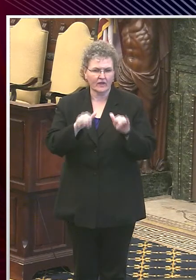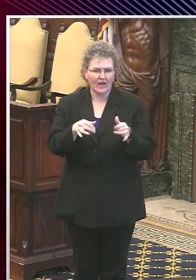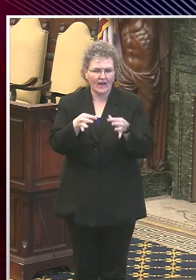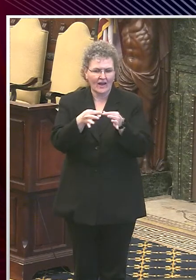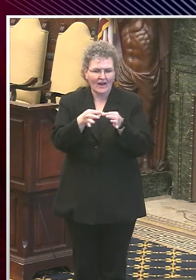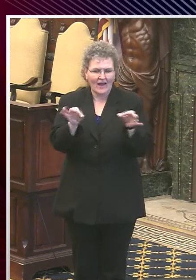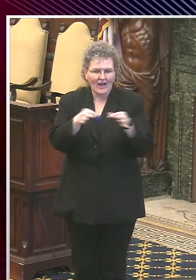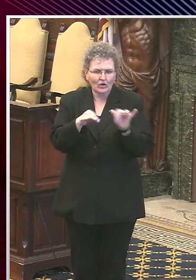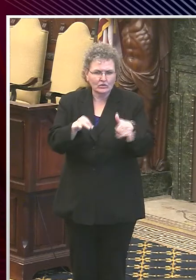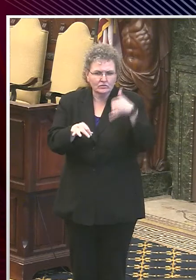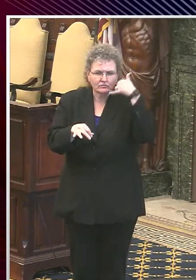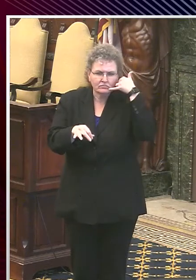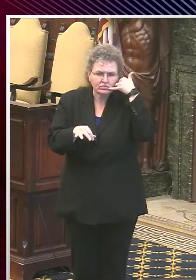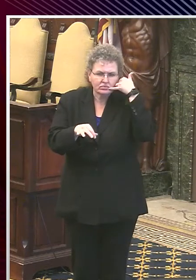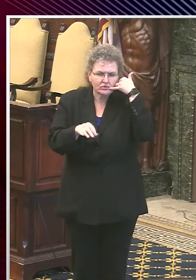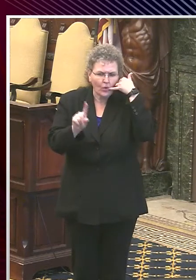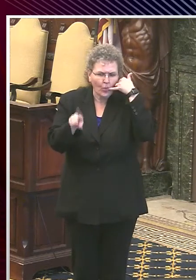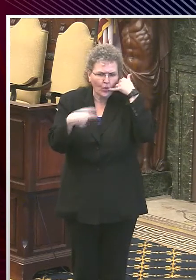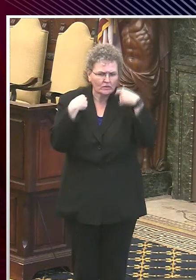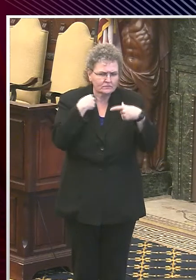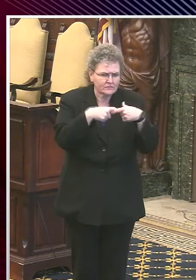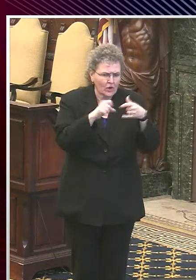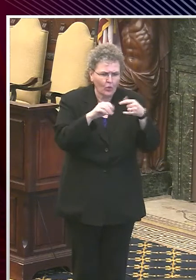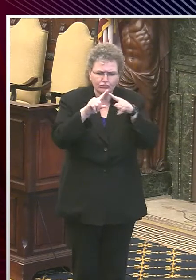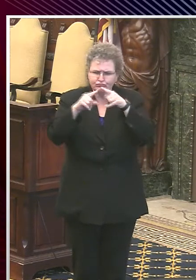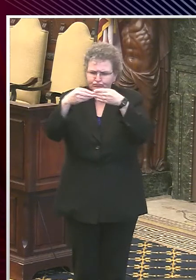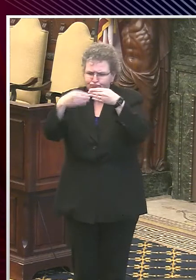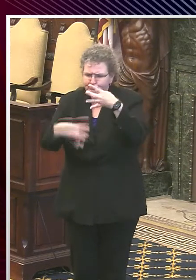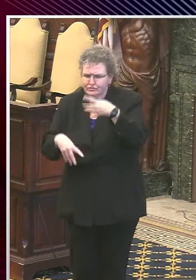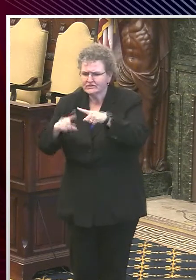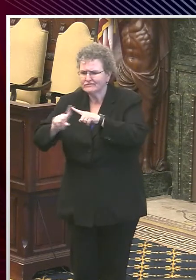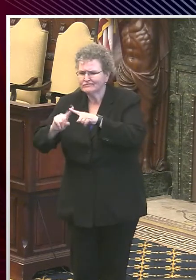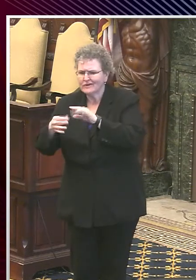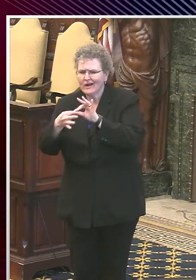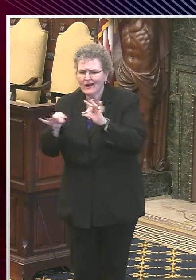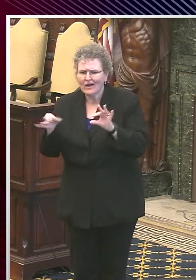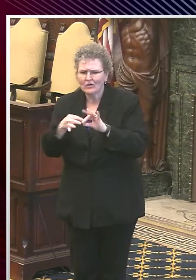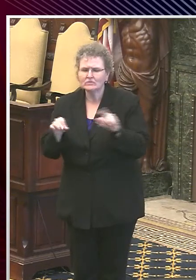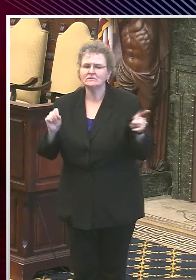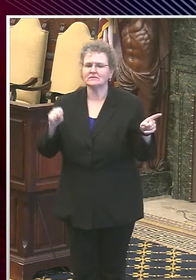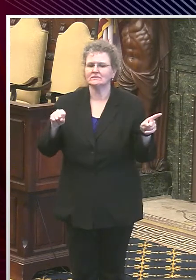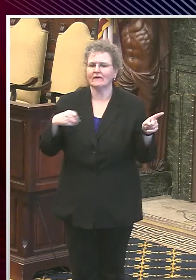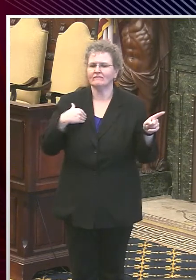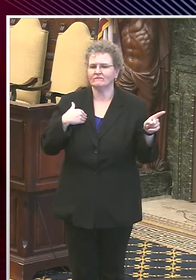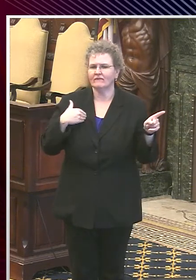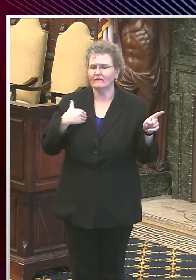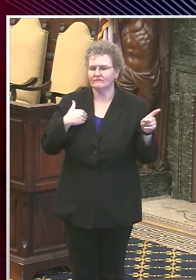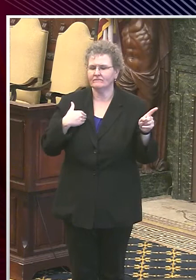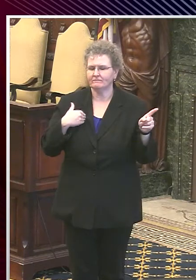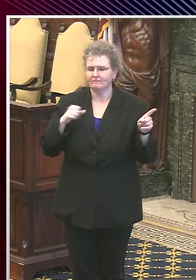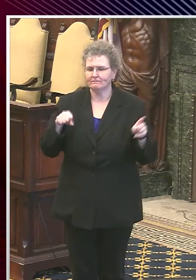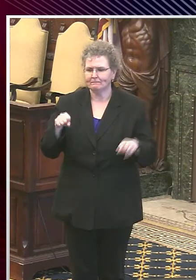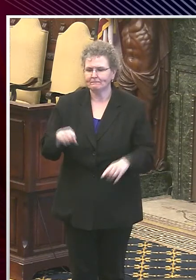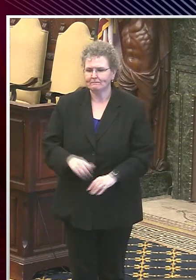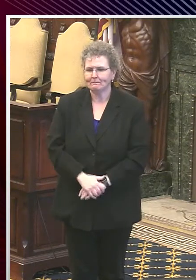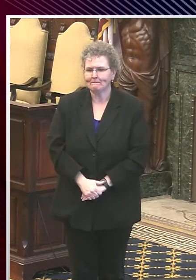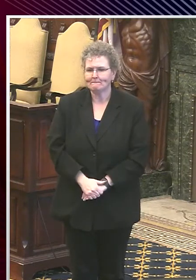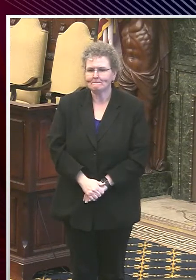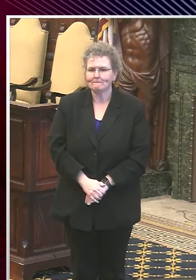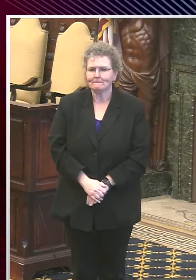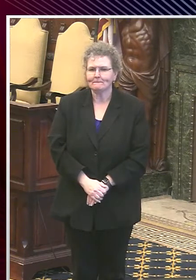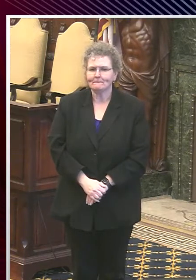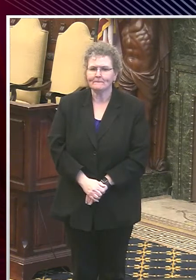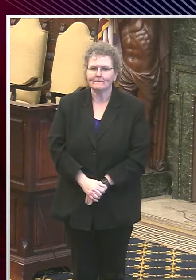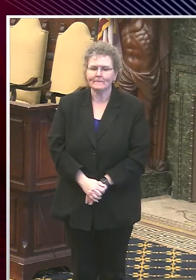just Spanish needs, but many other languages, correct? Yes, sir, Armando. That's correct, sir. Eso es correcto. La línea